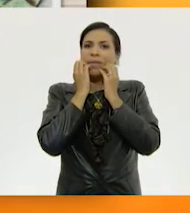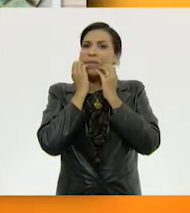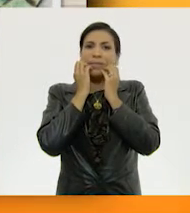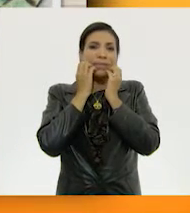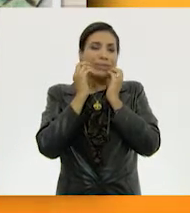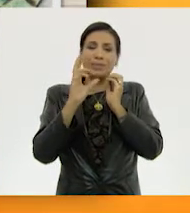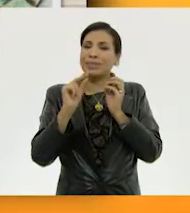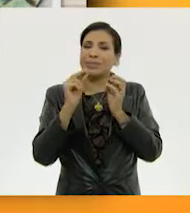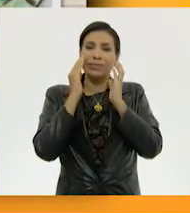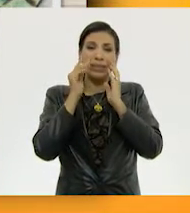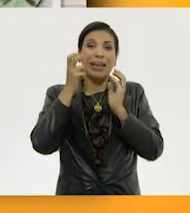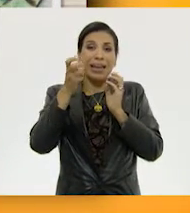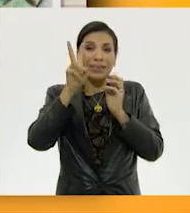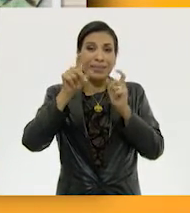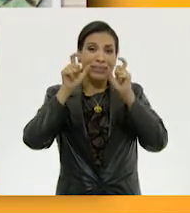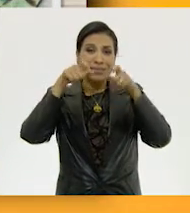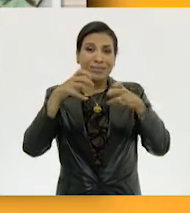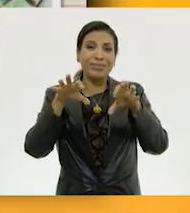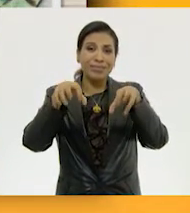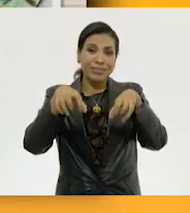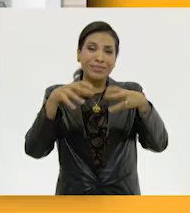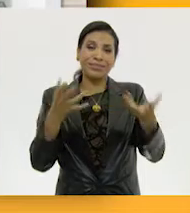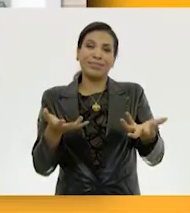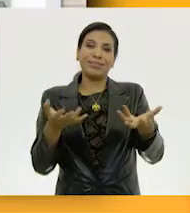no! ¡Es un Grúfalo!